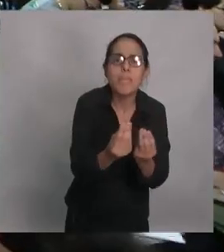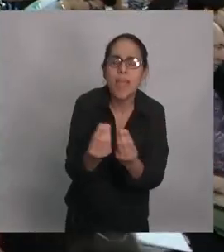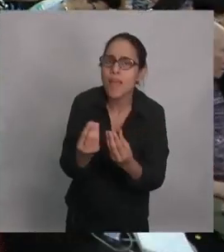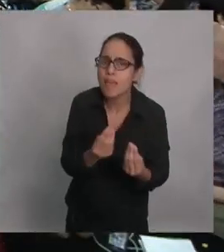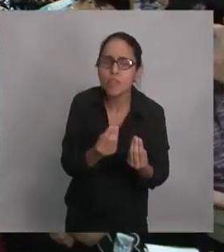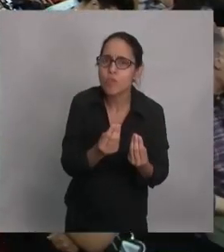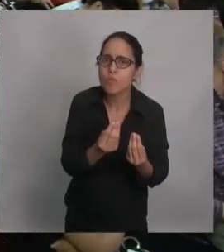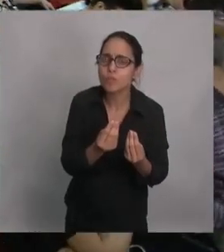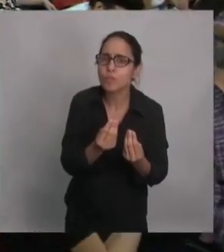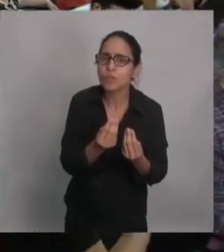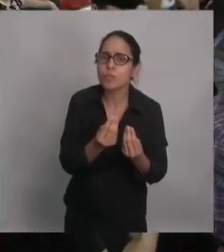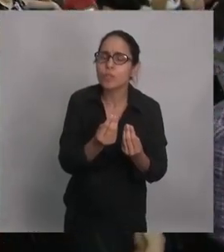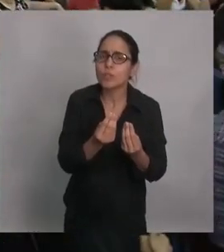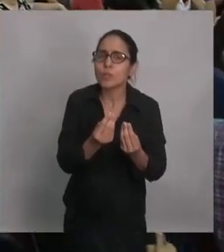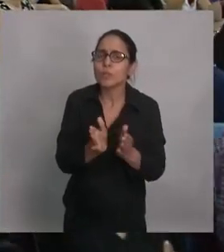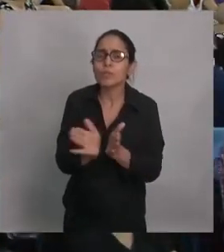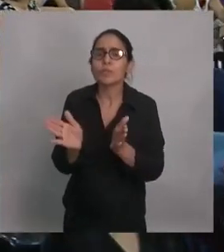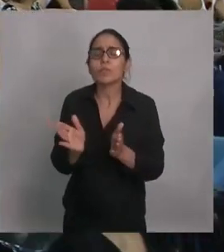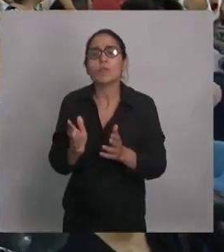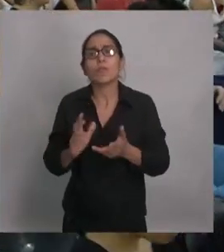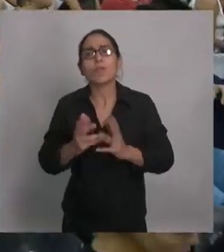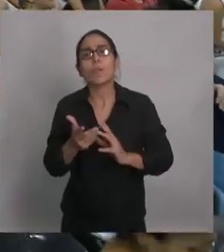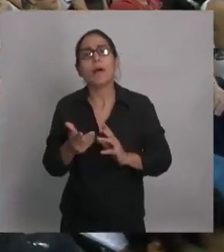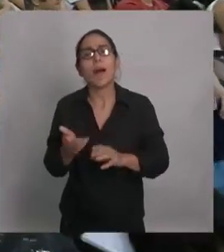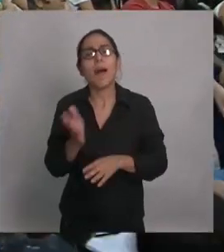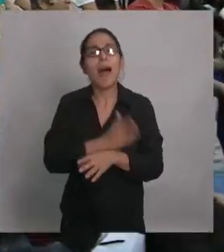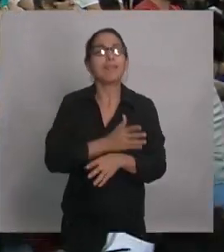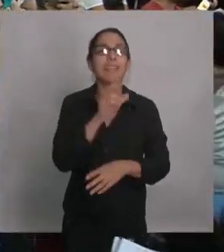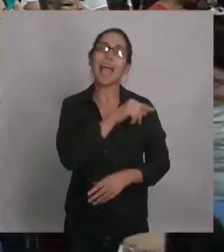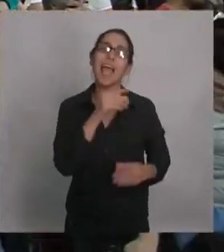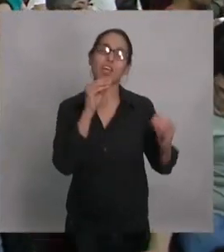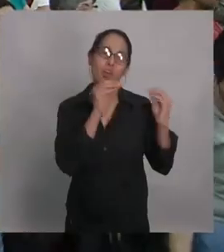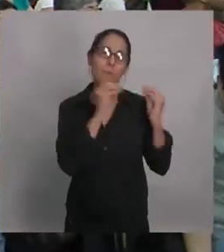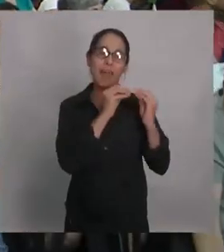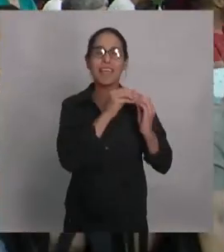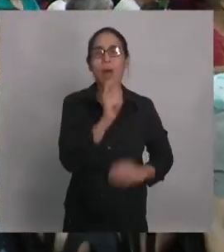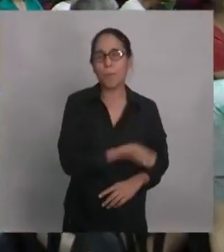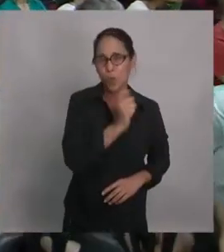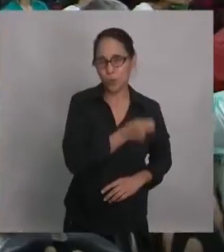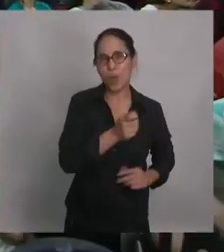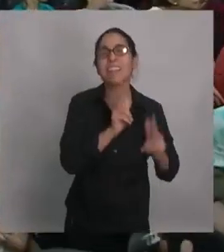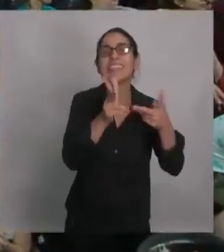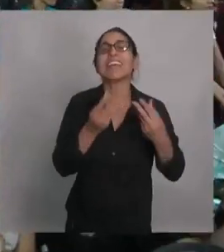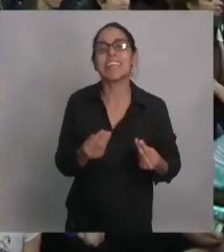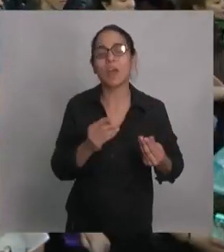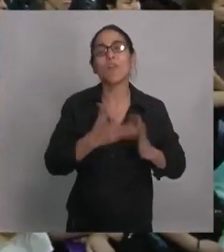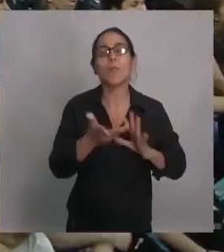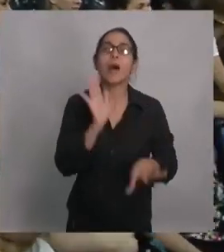Que es lo que podríamos decirle, un poco como decía la compañera de Portugal, el populismo de derecha.